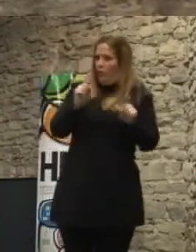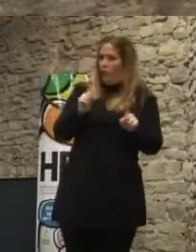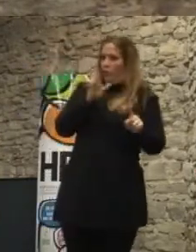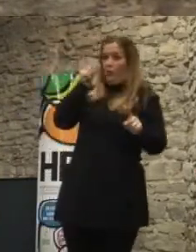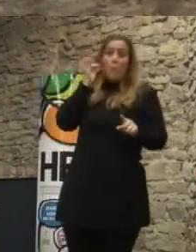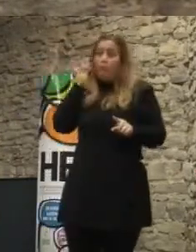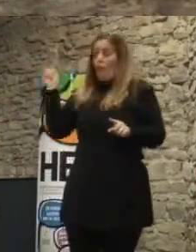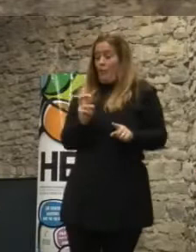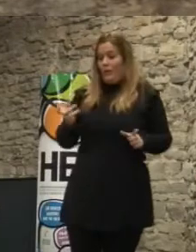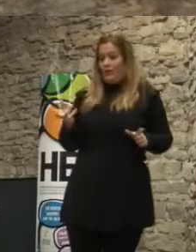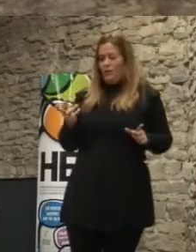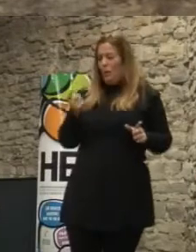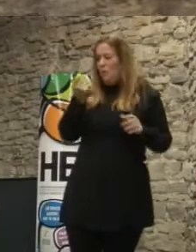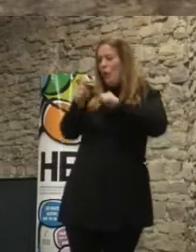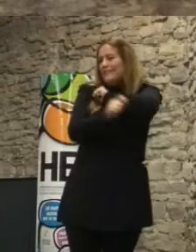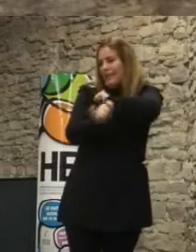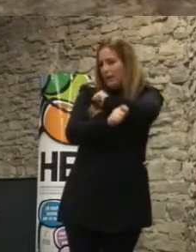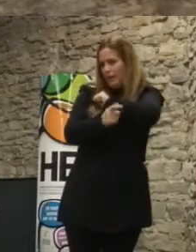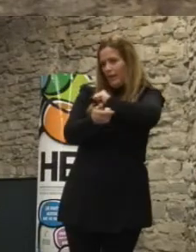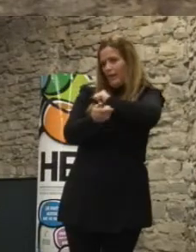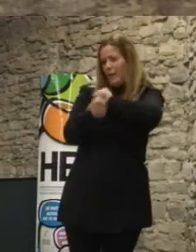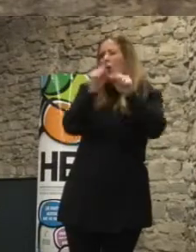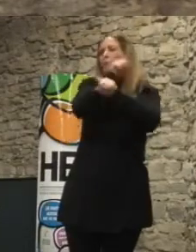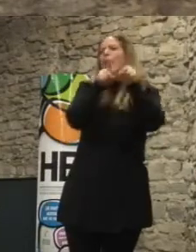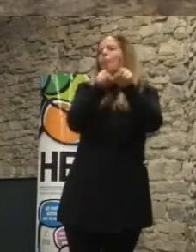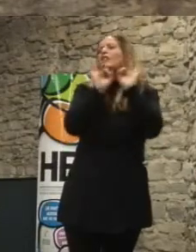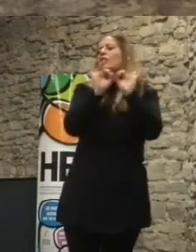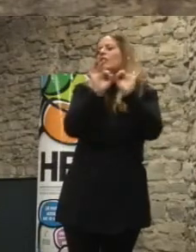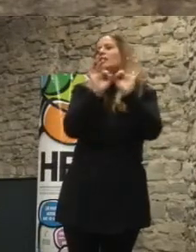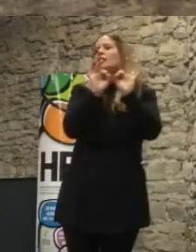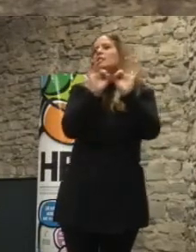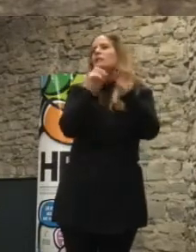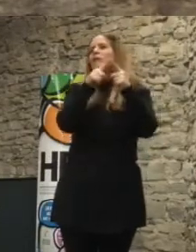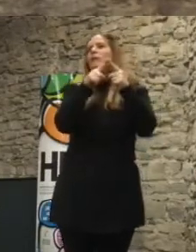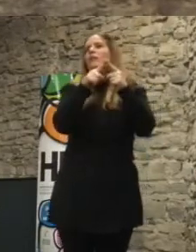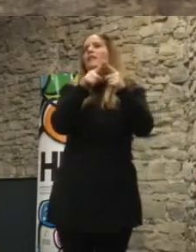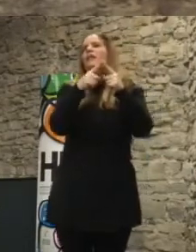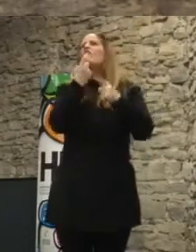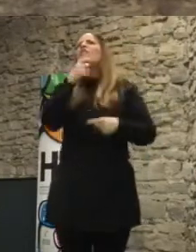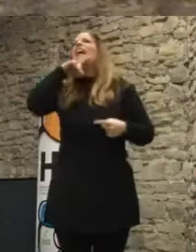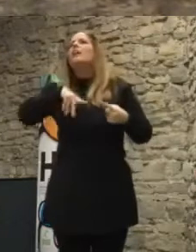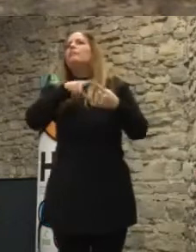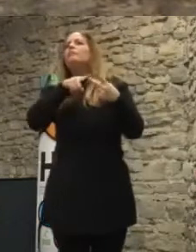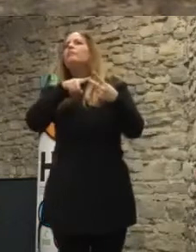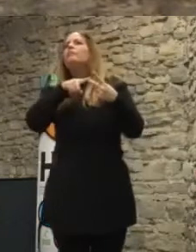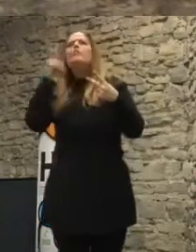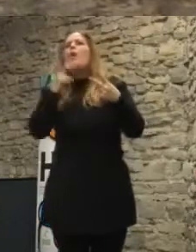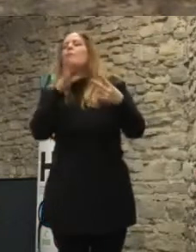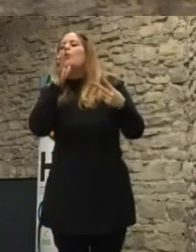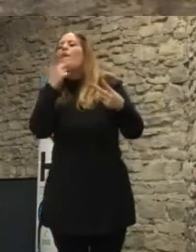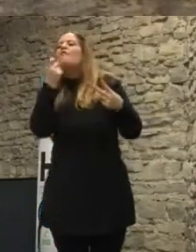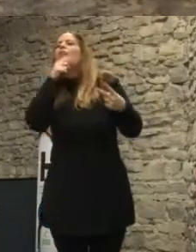más estratégico, ¿no? Pero vamos a hacernos preguntas concretas de quién falta, ¿por qué no está? ¿Y